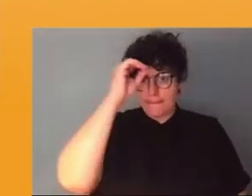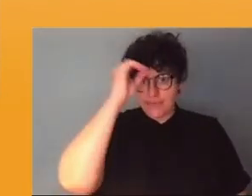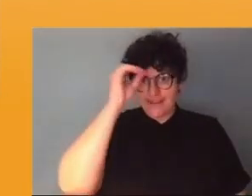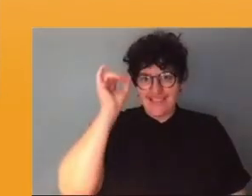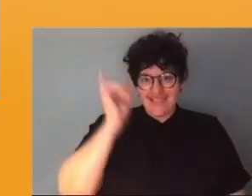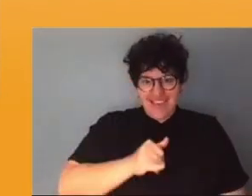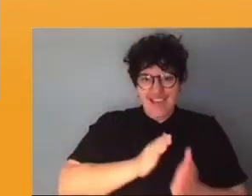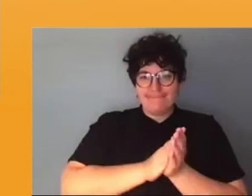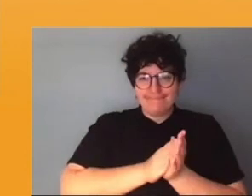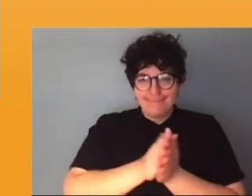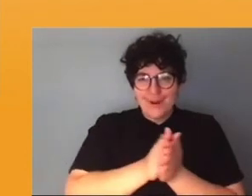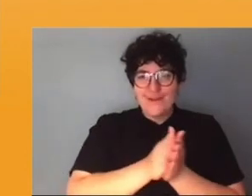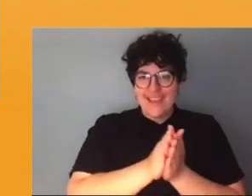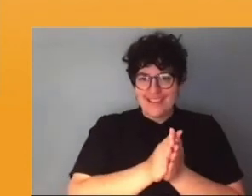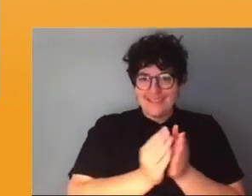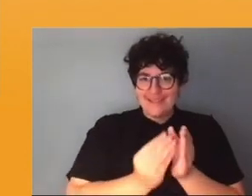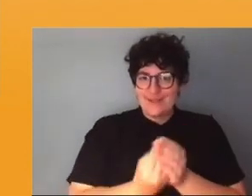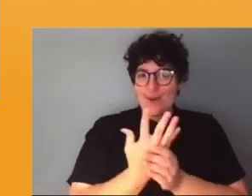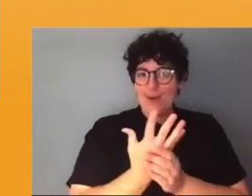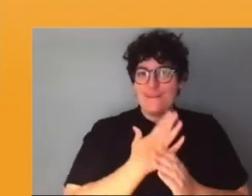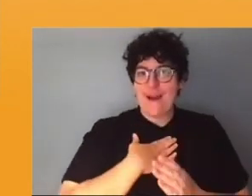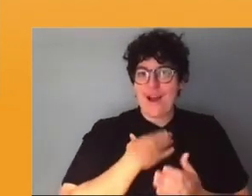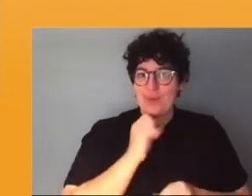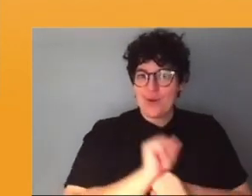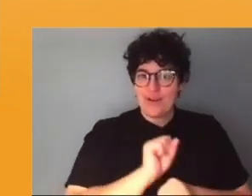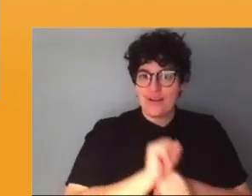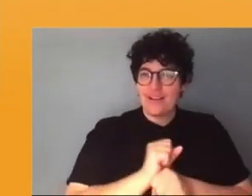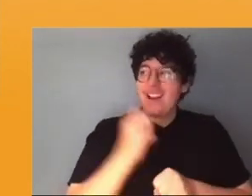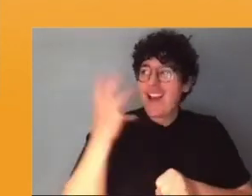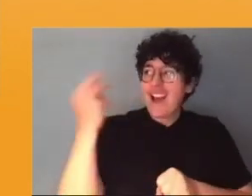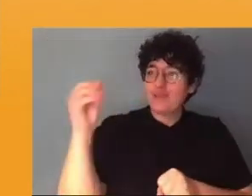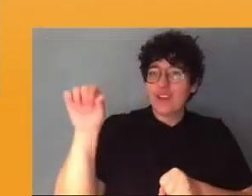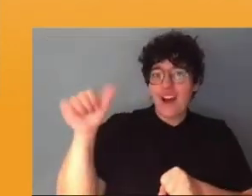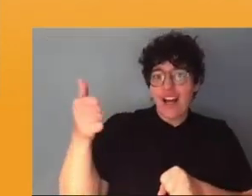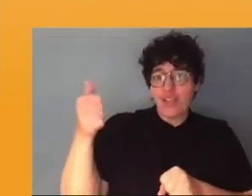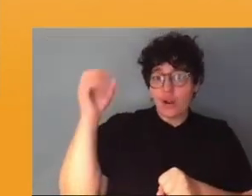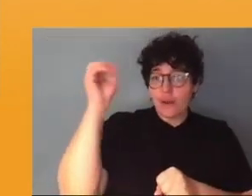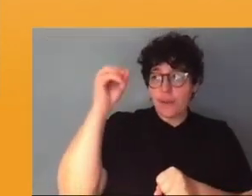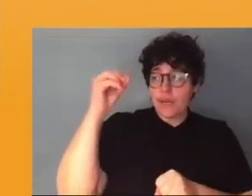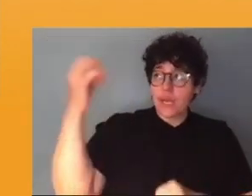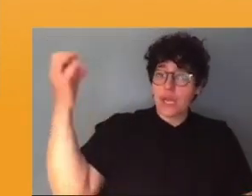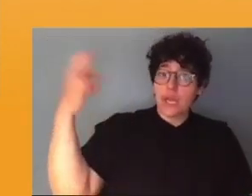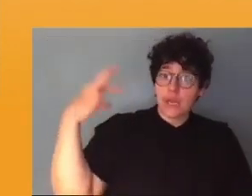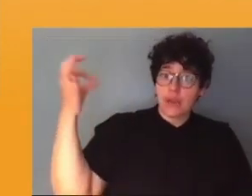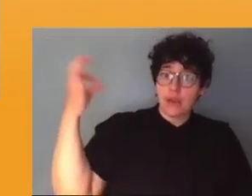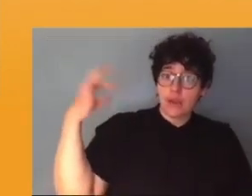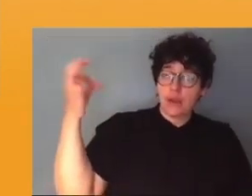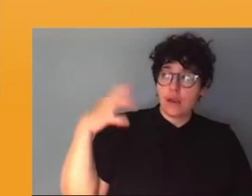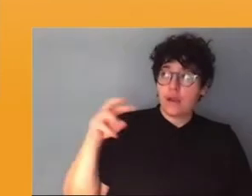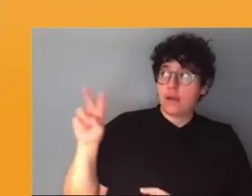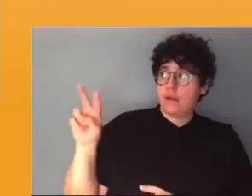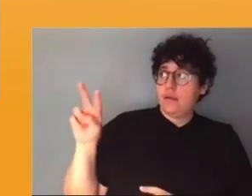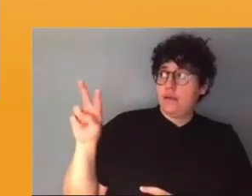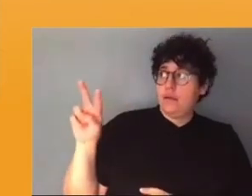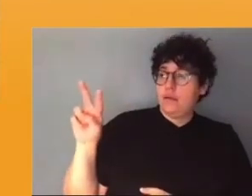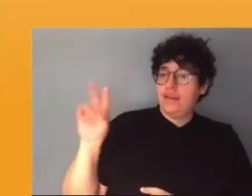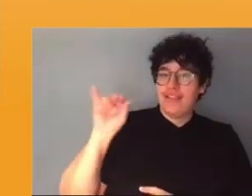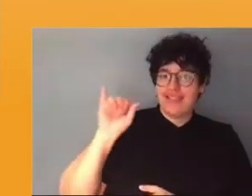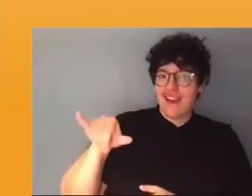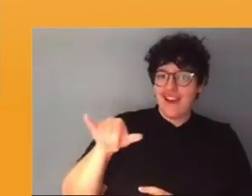dirija el trabajo que hago en lugar de que sea una opinión externa, ¿no? Sobre lo que yo